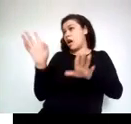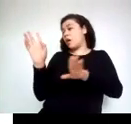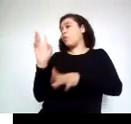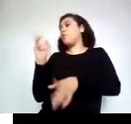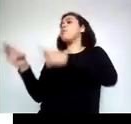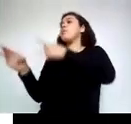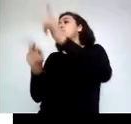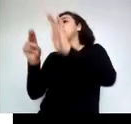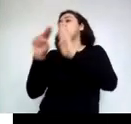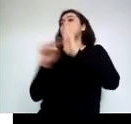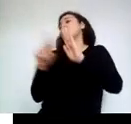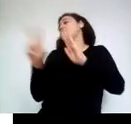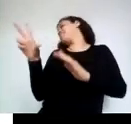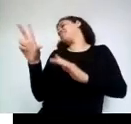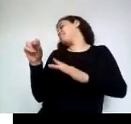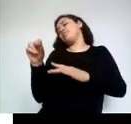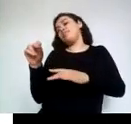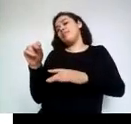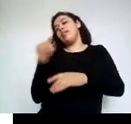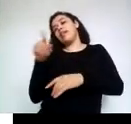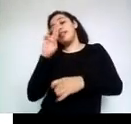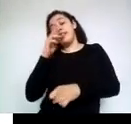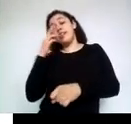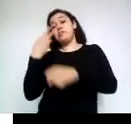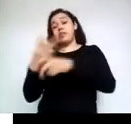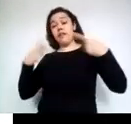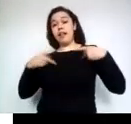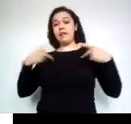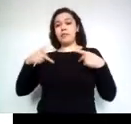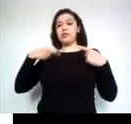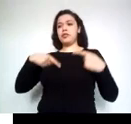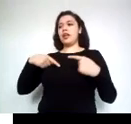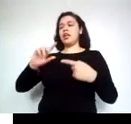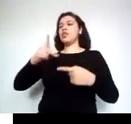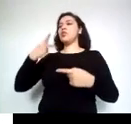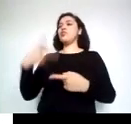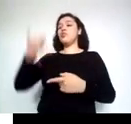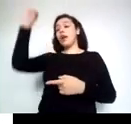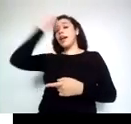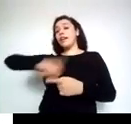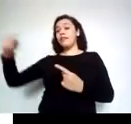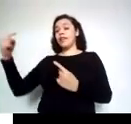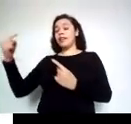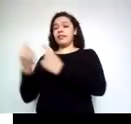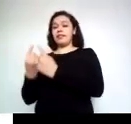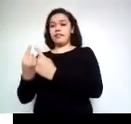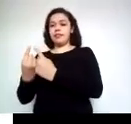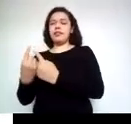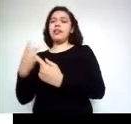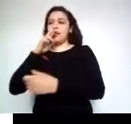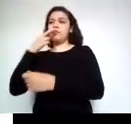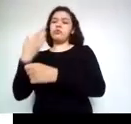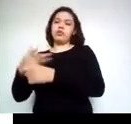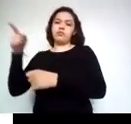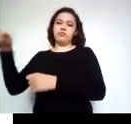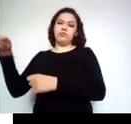la normatividad. Eso se tiene que encargar quien contrata a esta persona y quien es responsable del outsourcing. Y por último, ¿quiénes